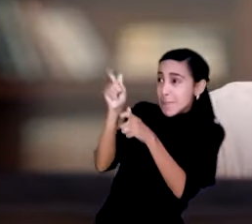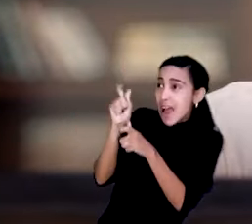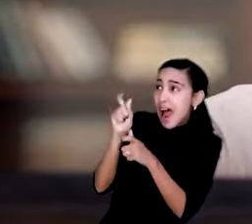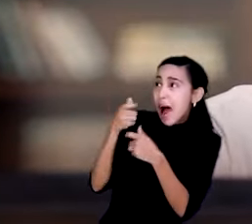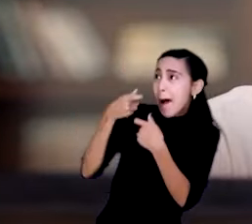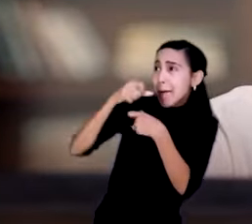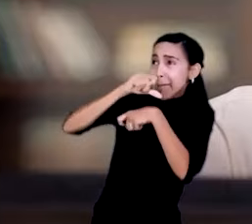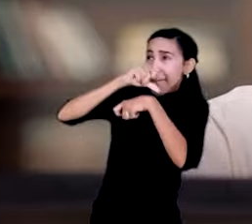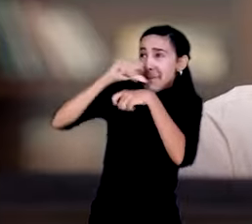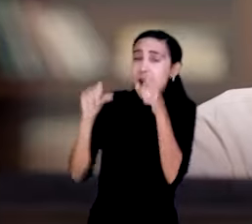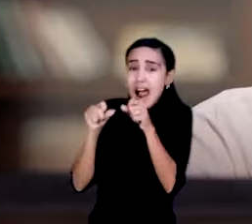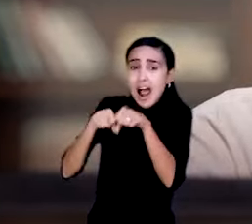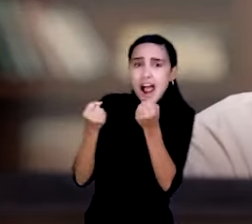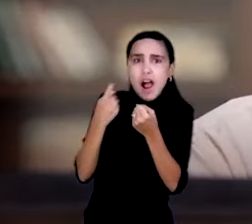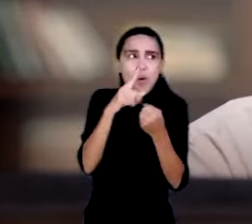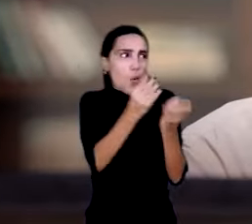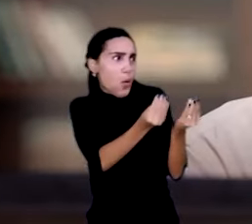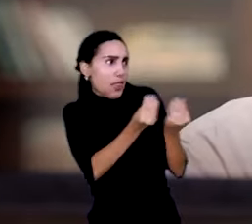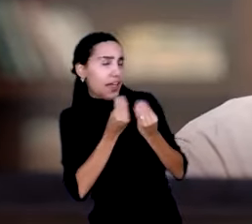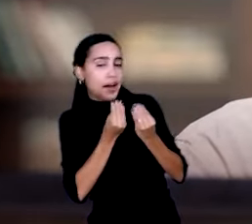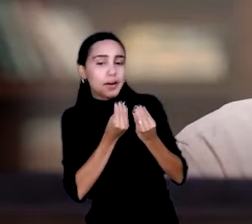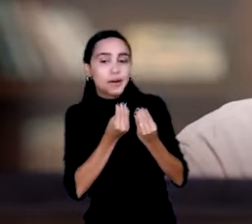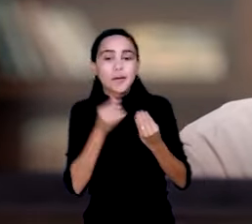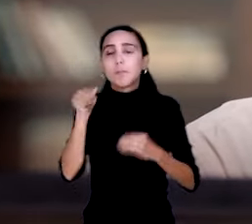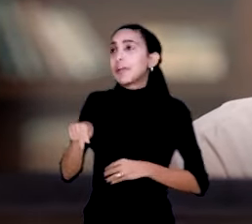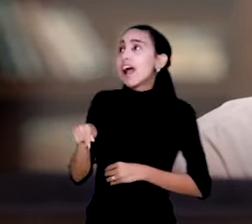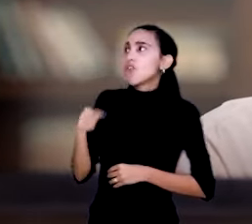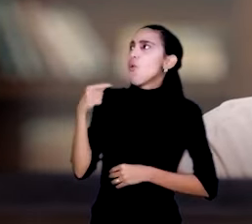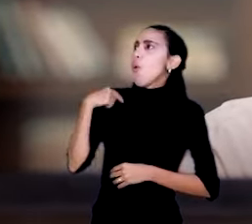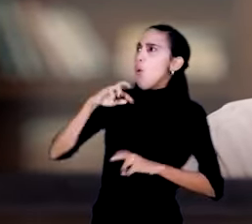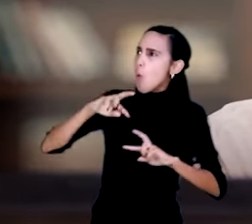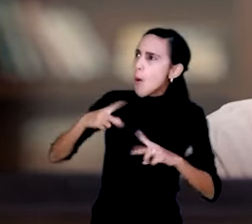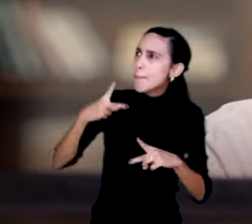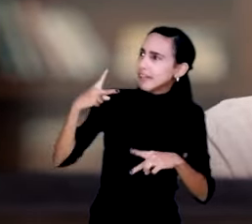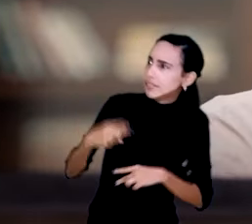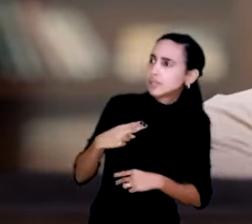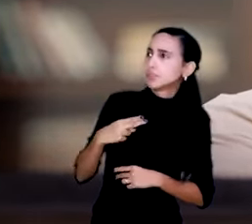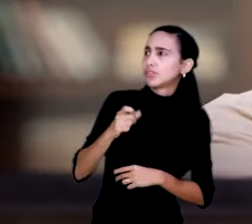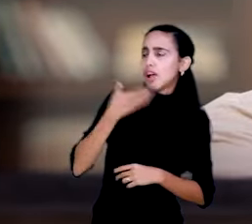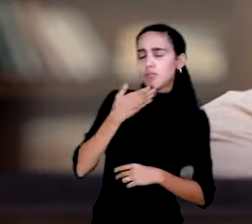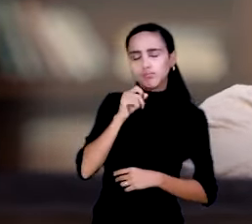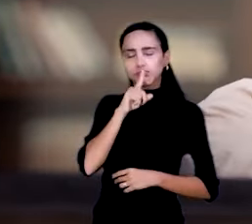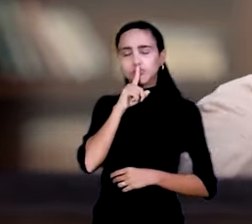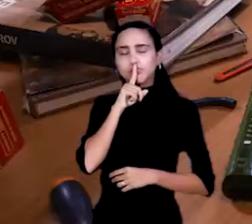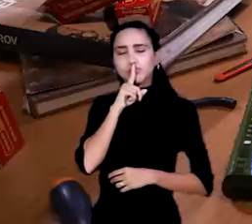este otro no se lo quiere dar. Fíjate, Federico, si me vuelves a interrumpir, no te voy a contar nada más.